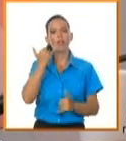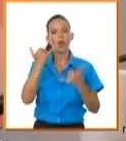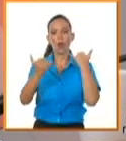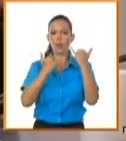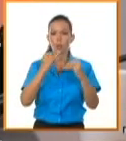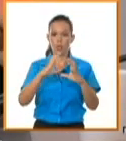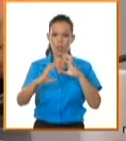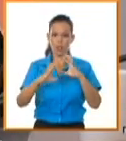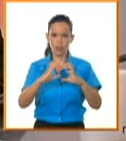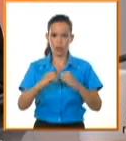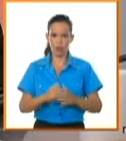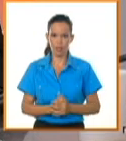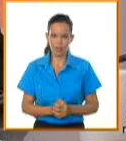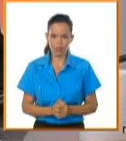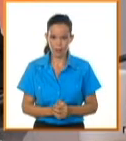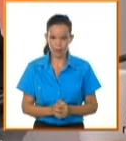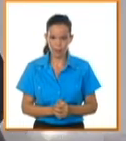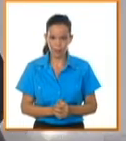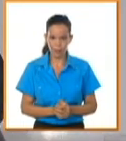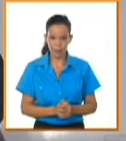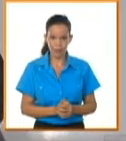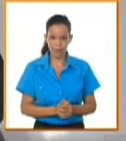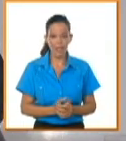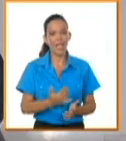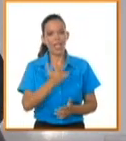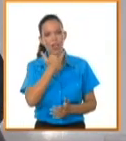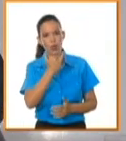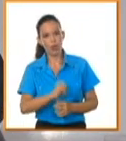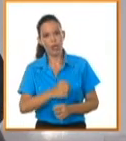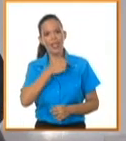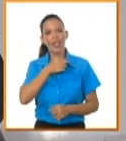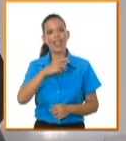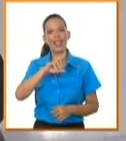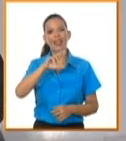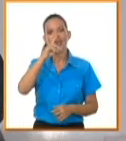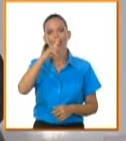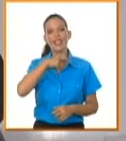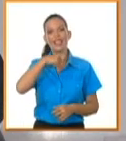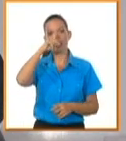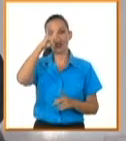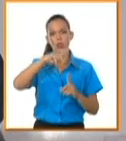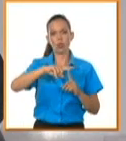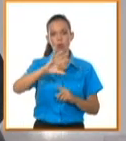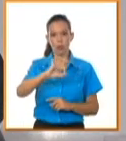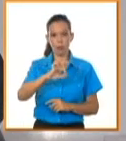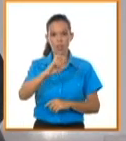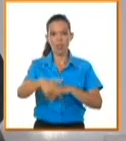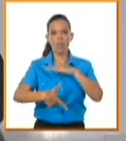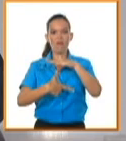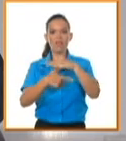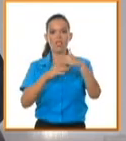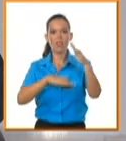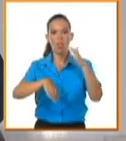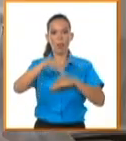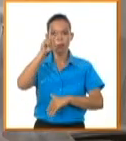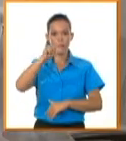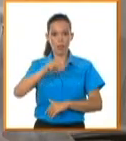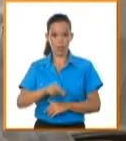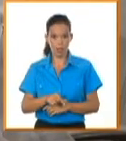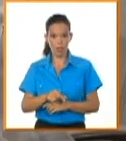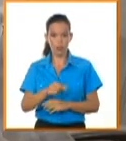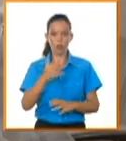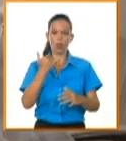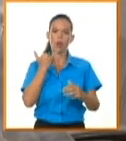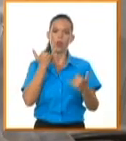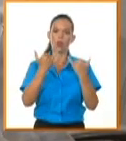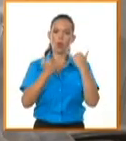creo que equivocaron al presentar el compañero Ernesto Rodríguez Hernández viceministro de comunicaciones de nuestro país el compañero Julio Antonio Pérez